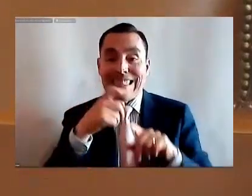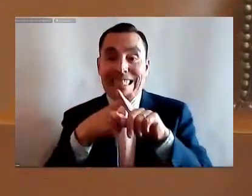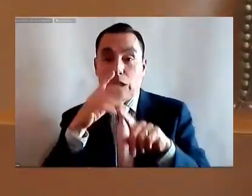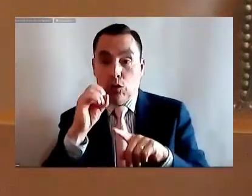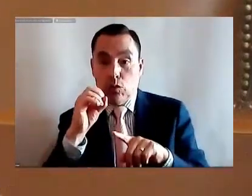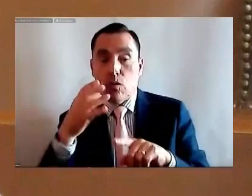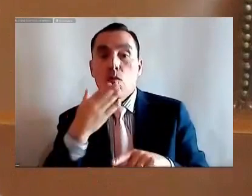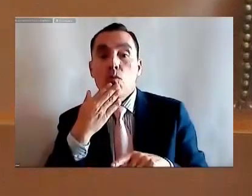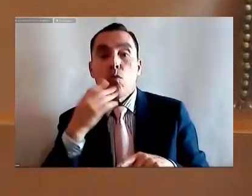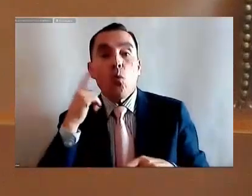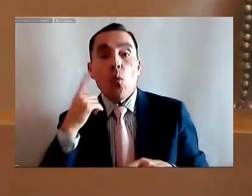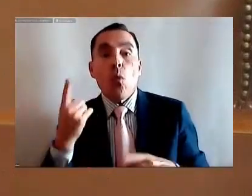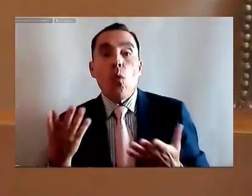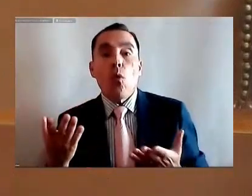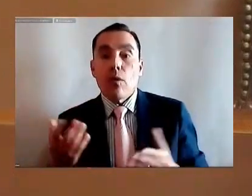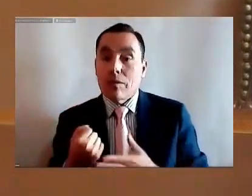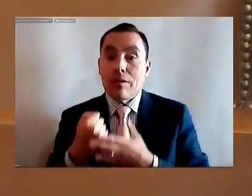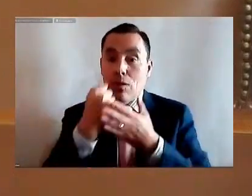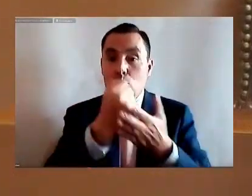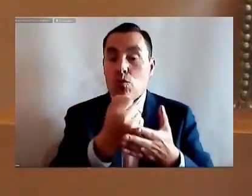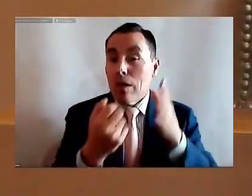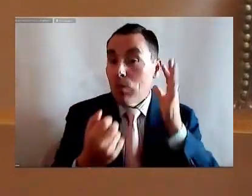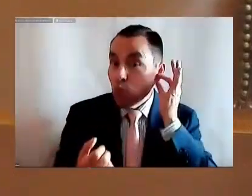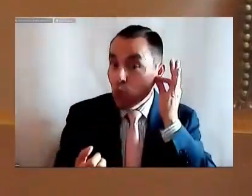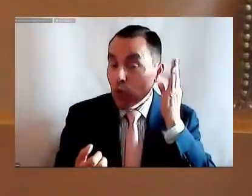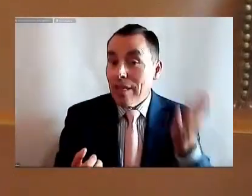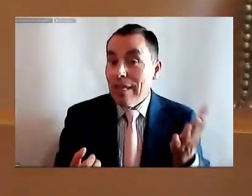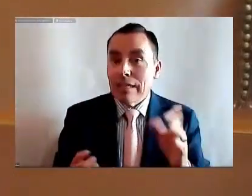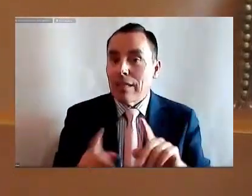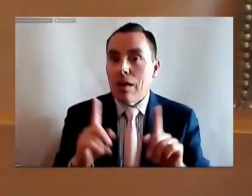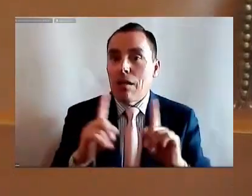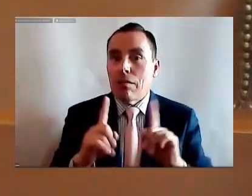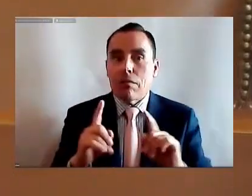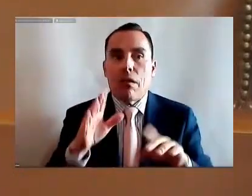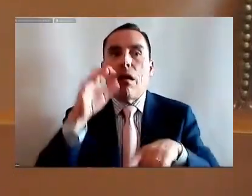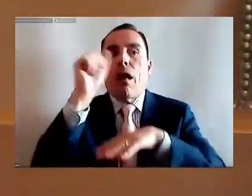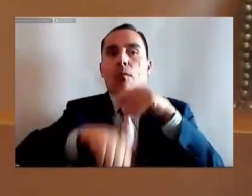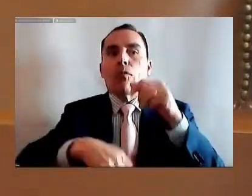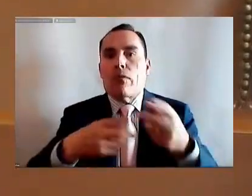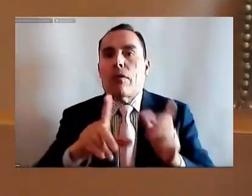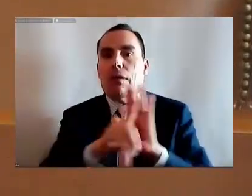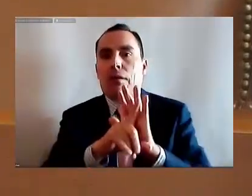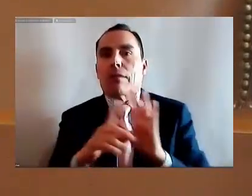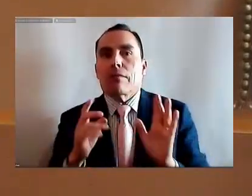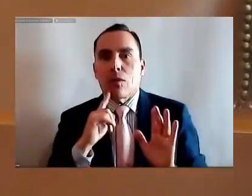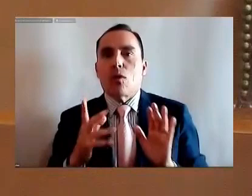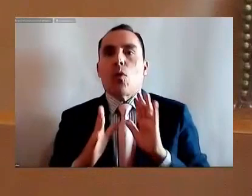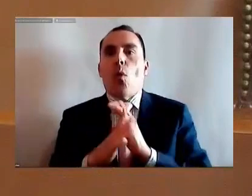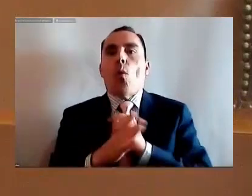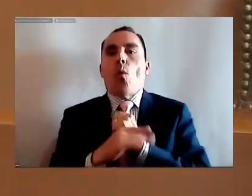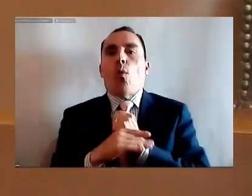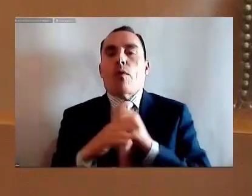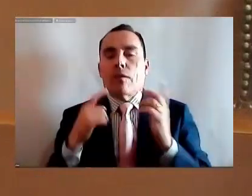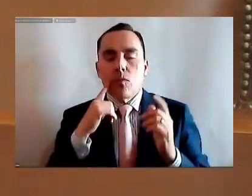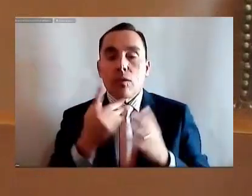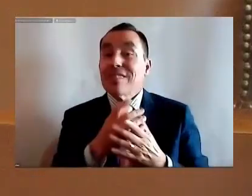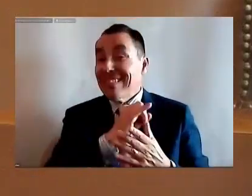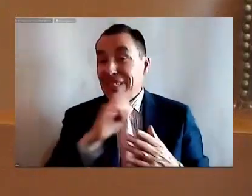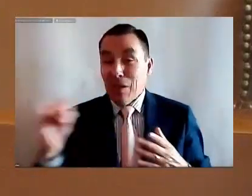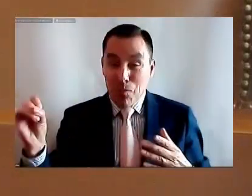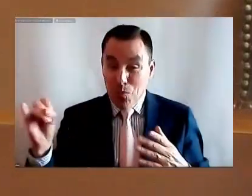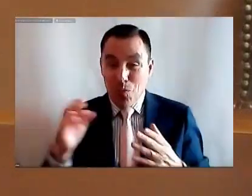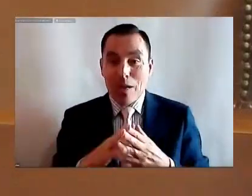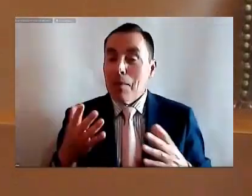para que al ser en favor de la mujer nadie quisiera aprobar la ley. Y todas las mujeres del Partido Republicano hicieron una campaña pública para que se